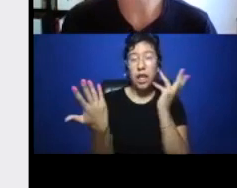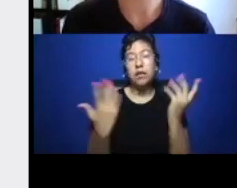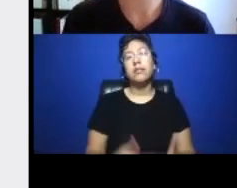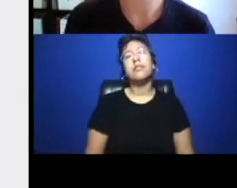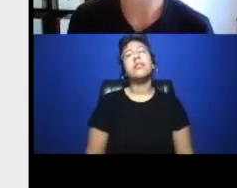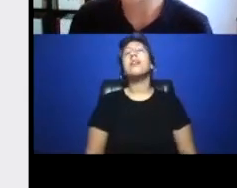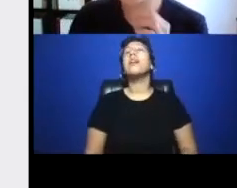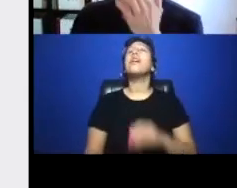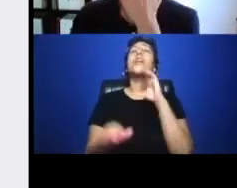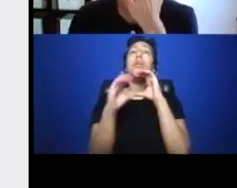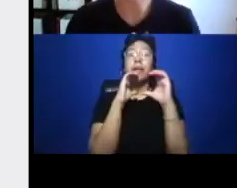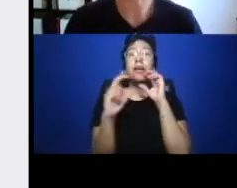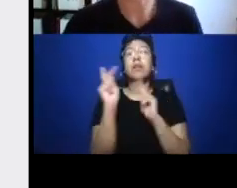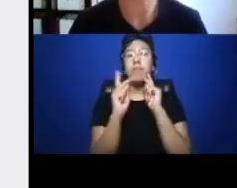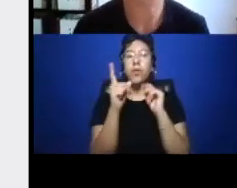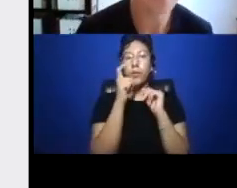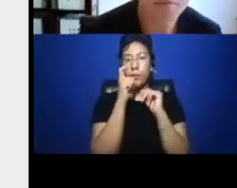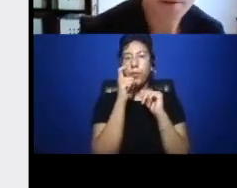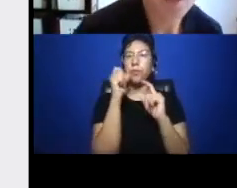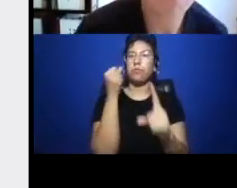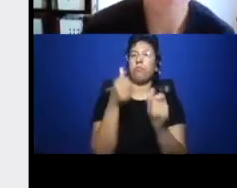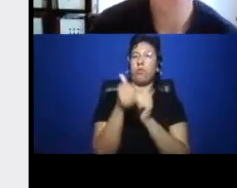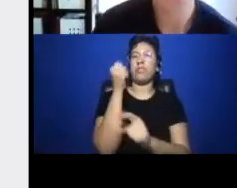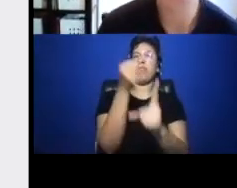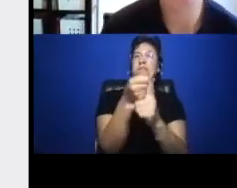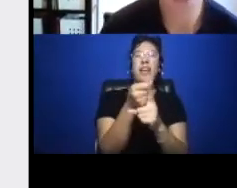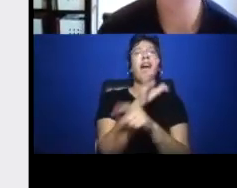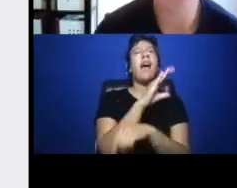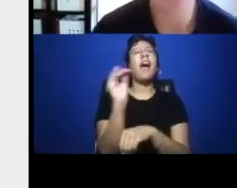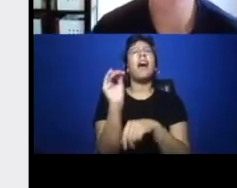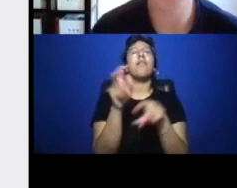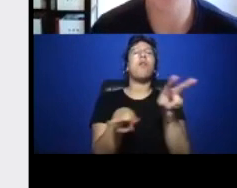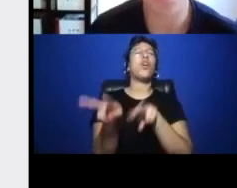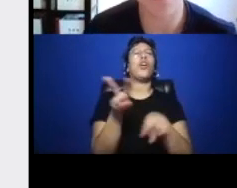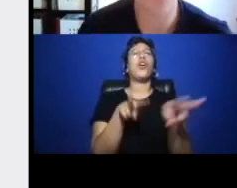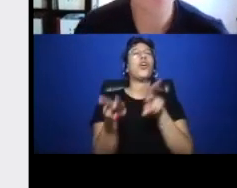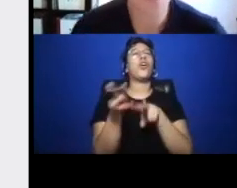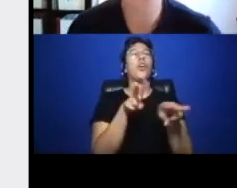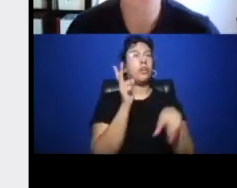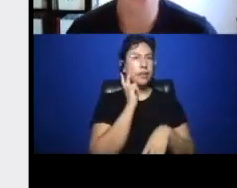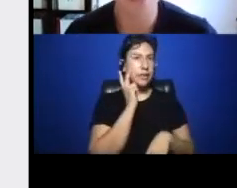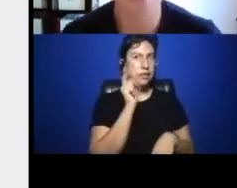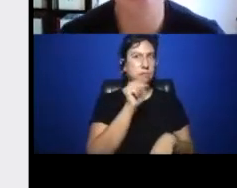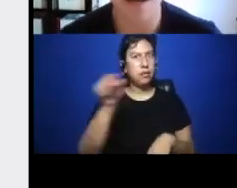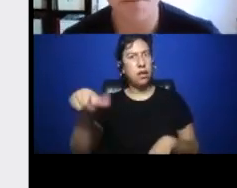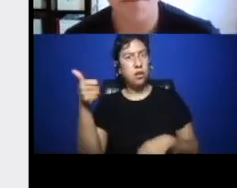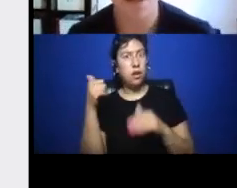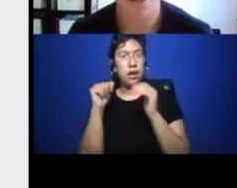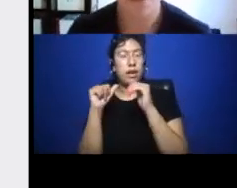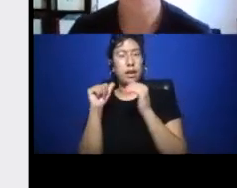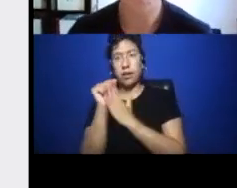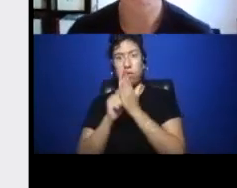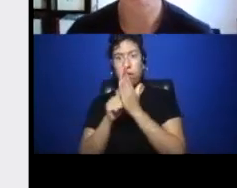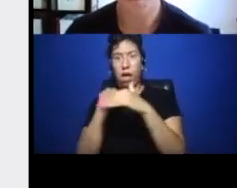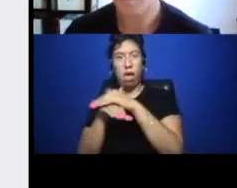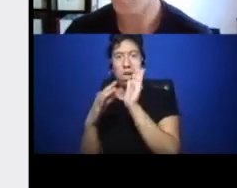De alguien texto, comunícate con las personas que están impactadas y monitorea. Mira a ver qué sucede. Asegúrate que tus otras cuentas